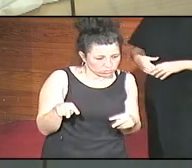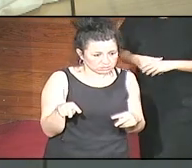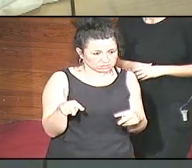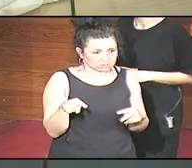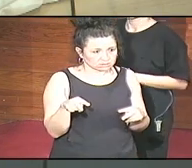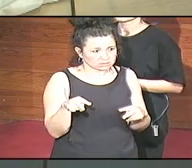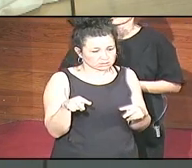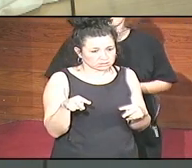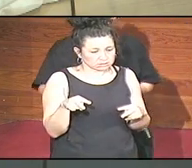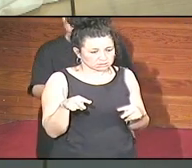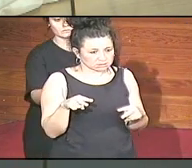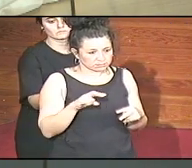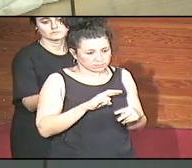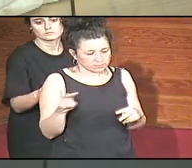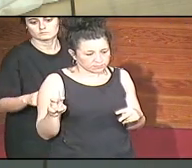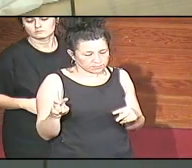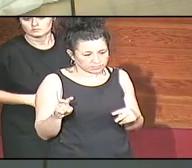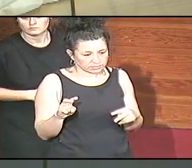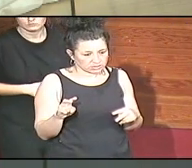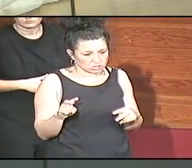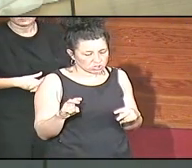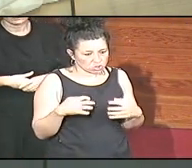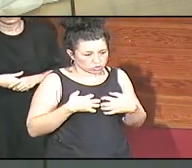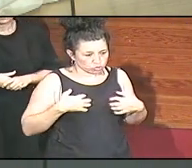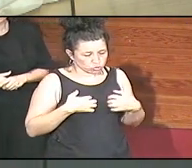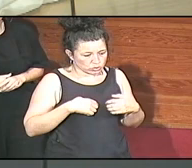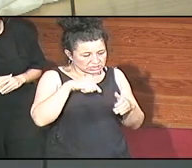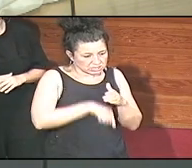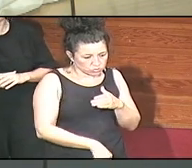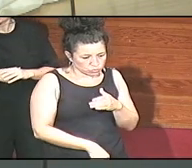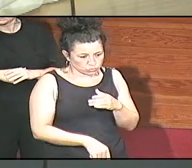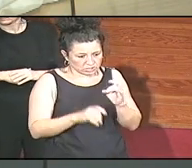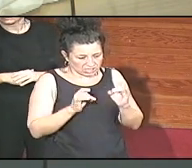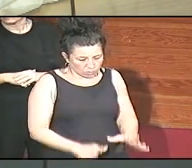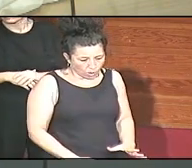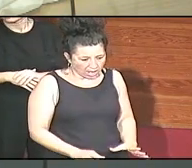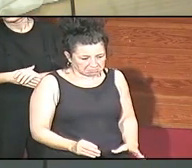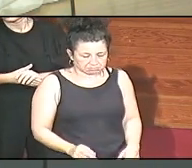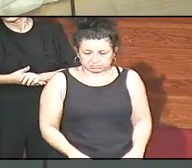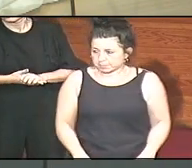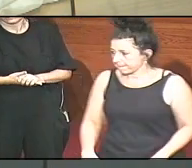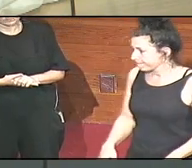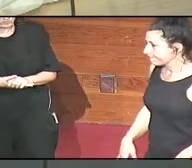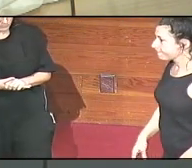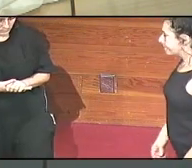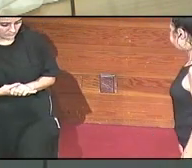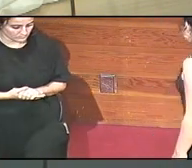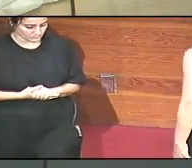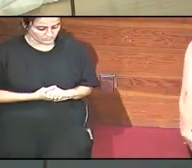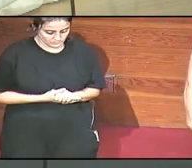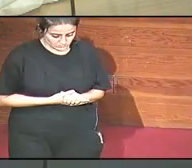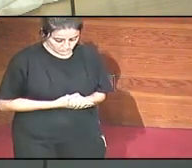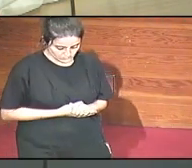con grace una chica de swan del sur lo mismo la chica un día más o menos bien con unos estándares alomejor similares